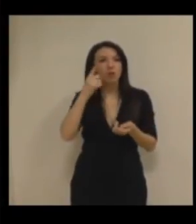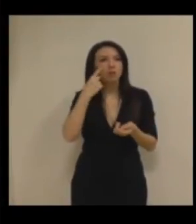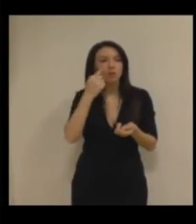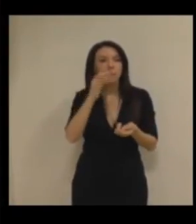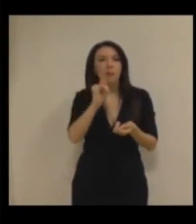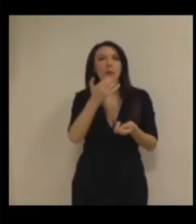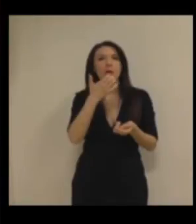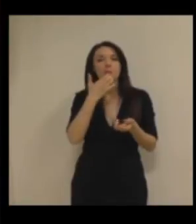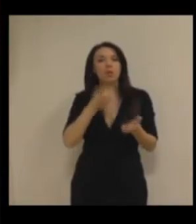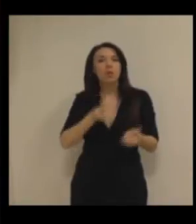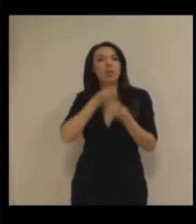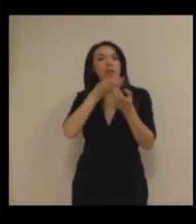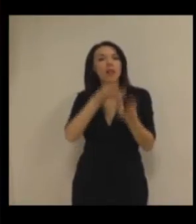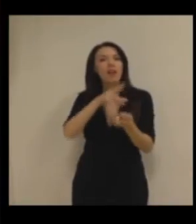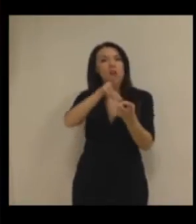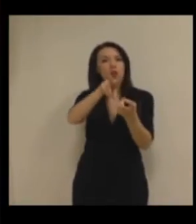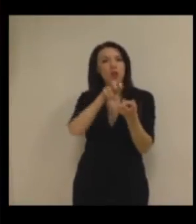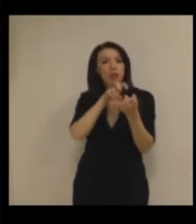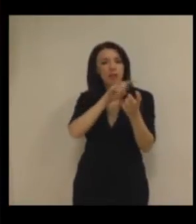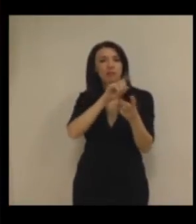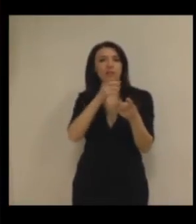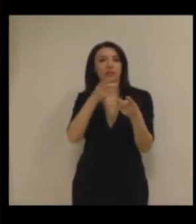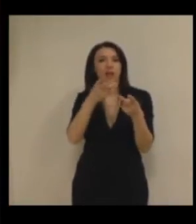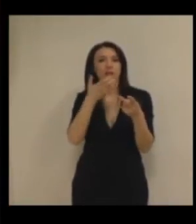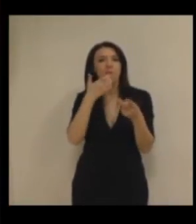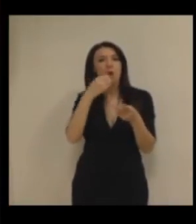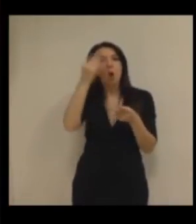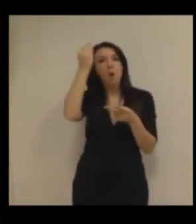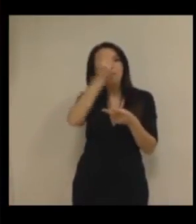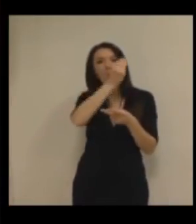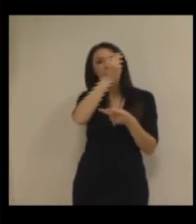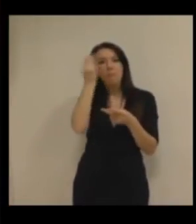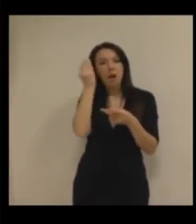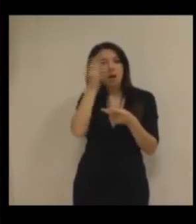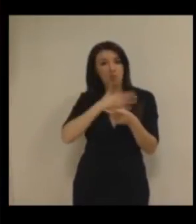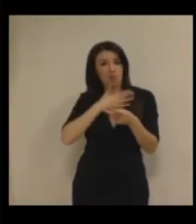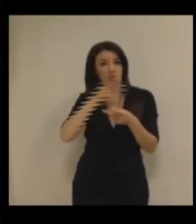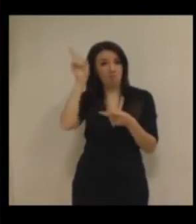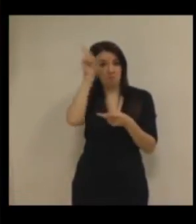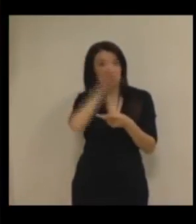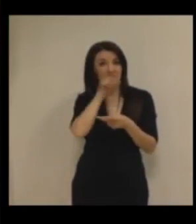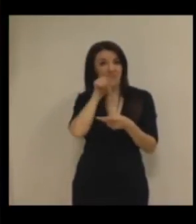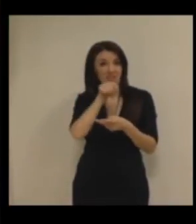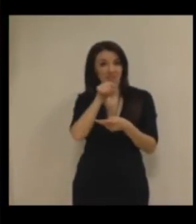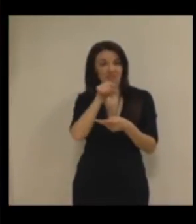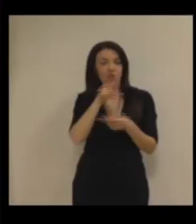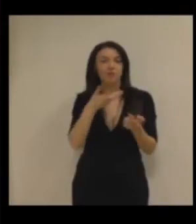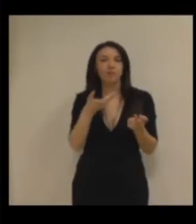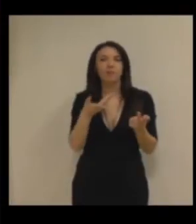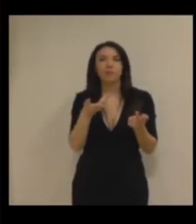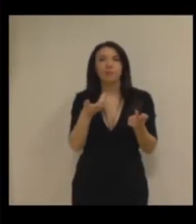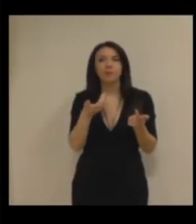ejemplo, declaración de la renta, para el padrón en el caso de Madrid.